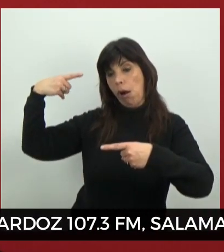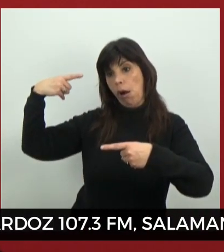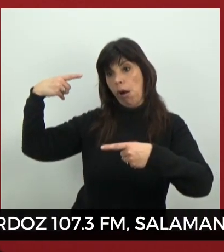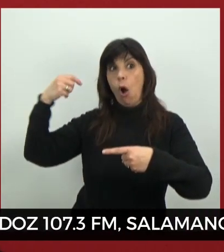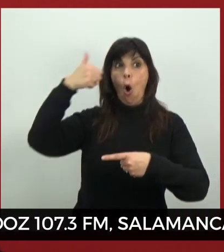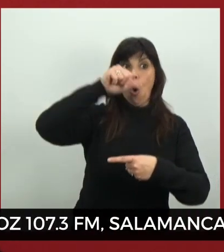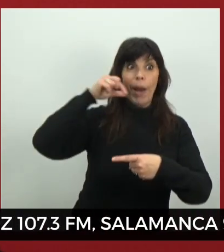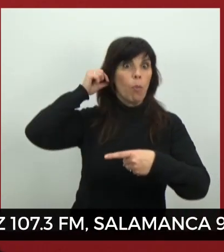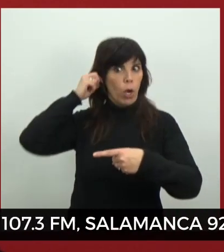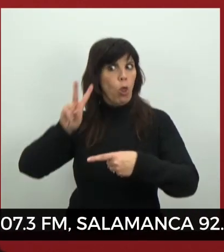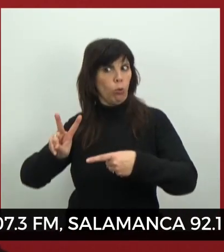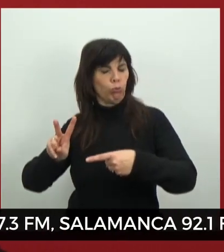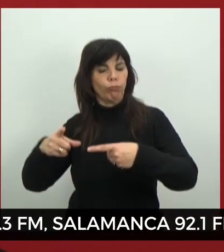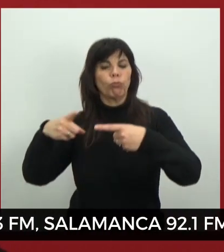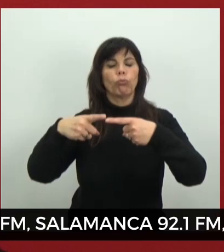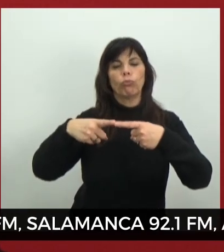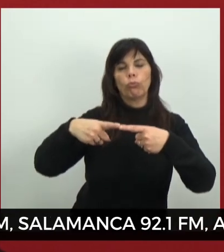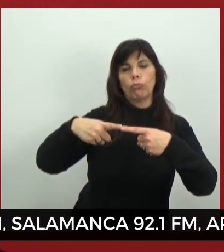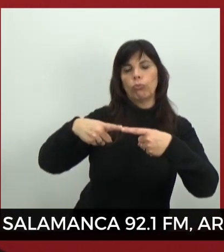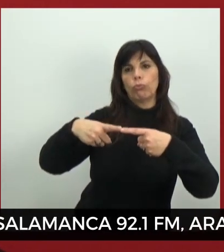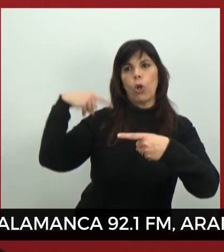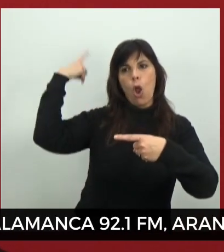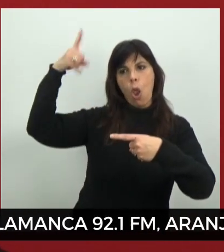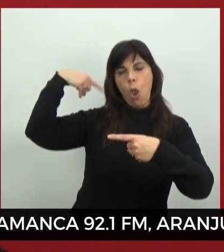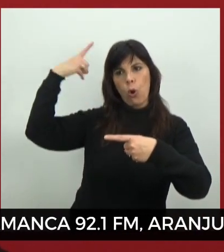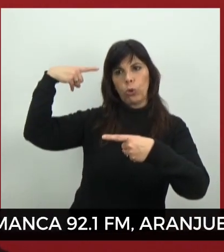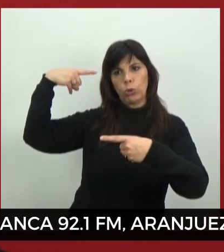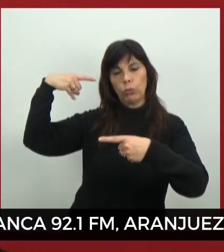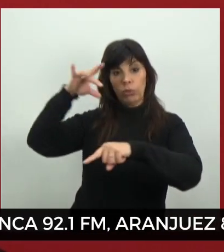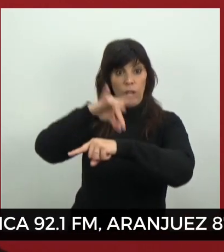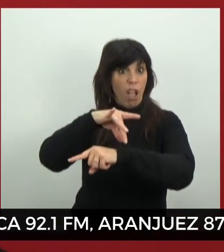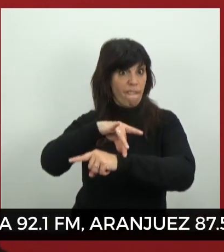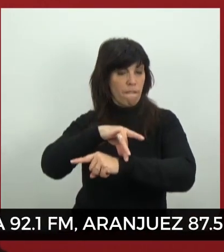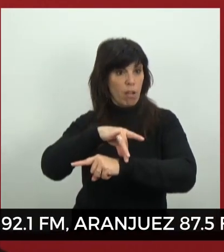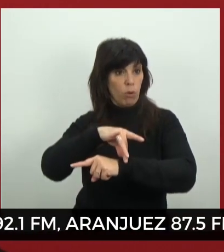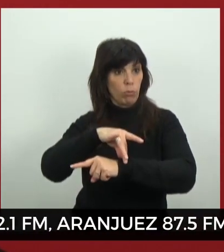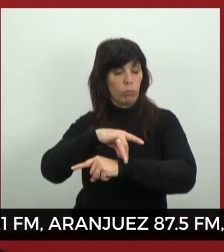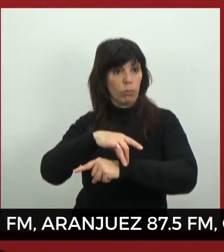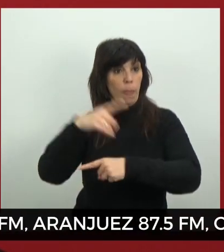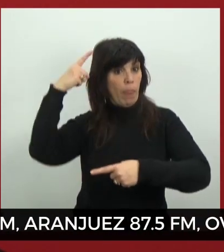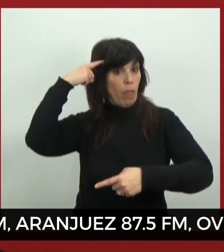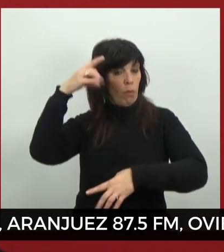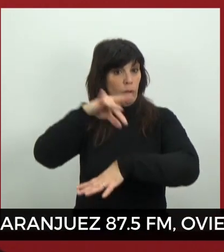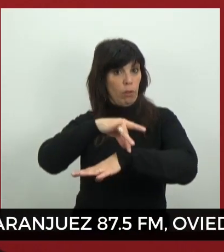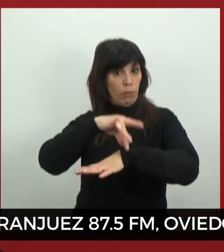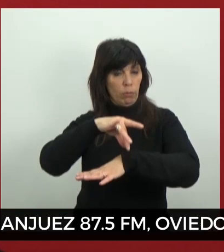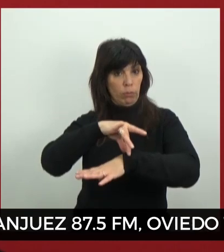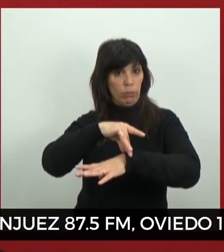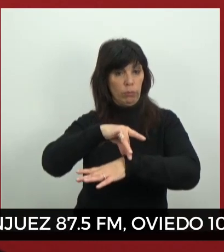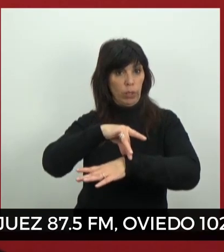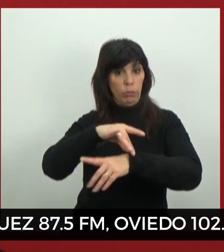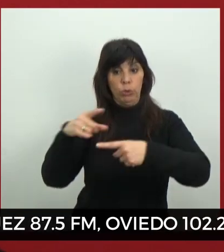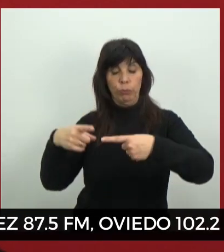mujer, que eran locos porque estaban un trastorno